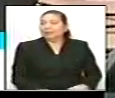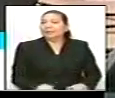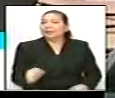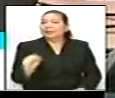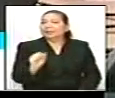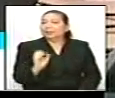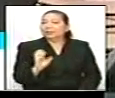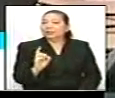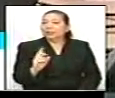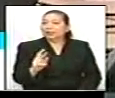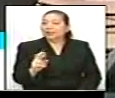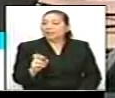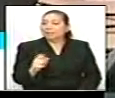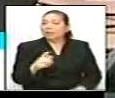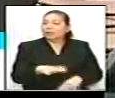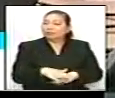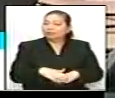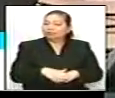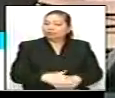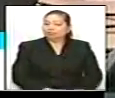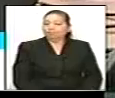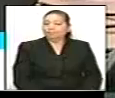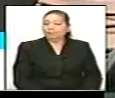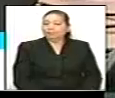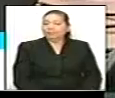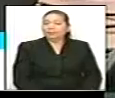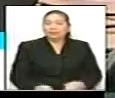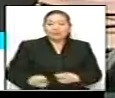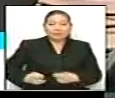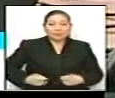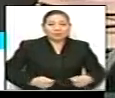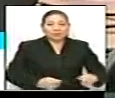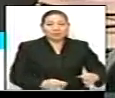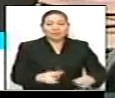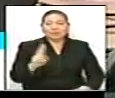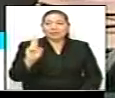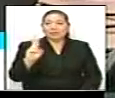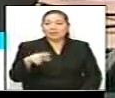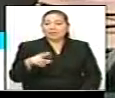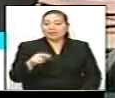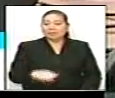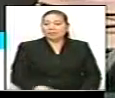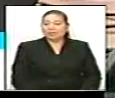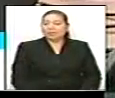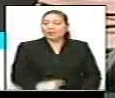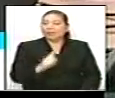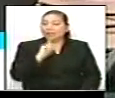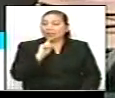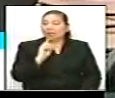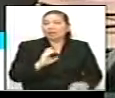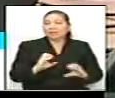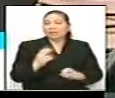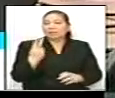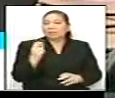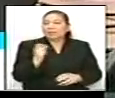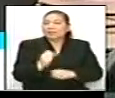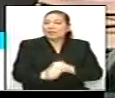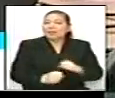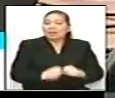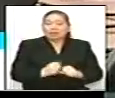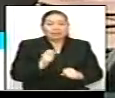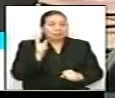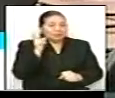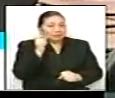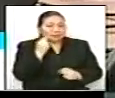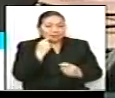CEAPAL. CEAPAL tiene un plan de manejo del río Rímac. Eso yo hace 20 años me acuerdo de haber escuchado